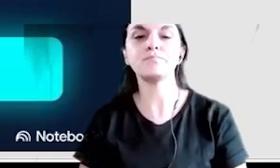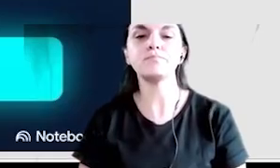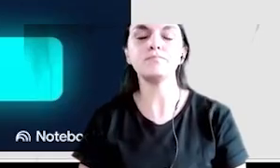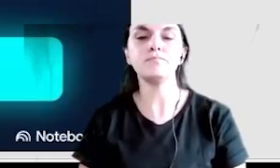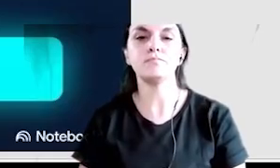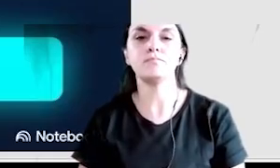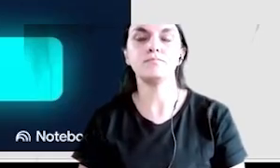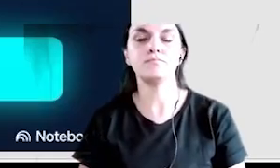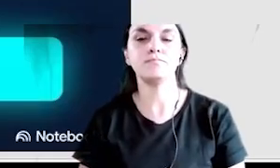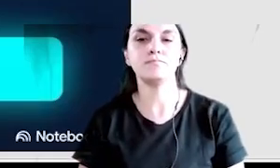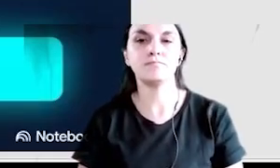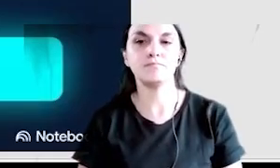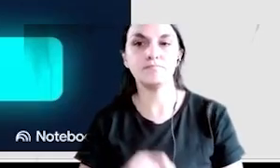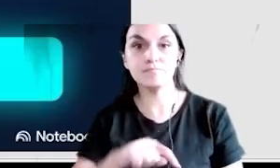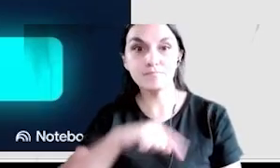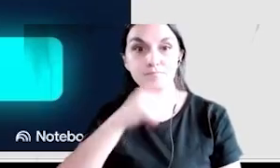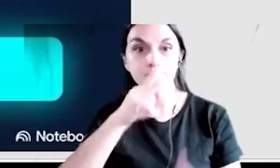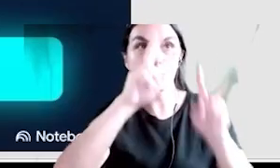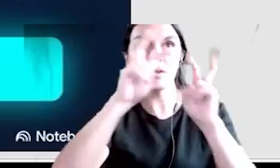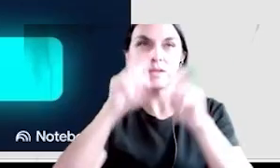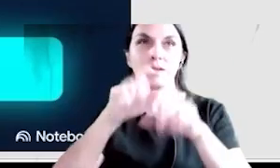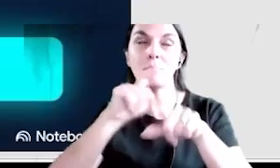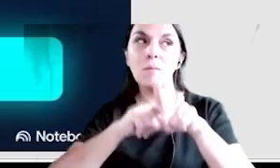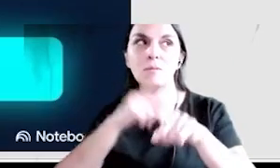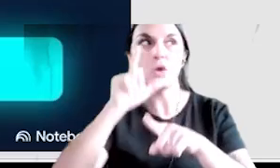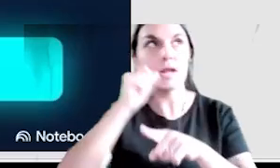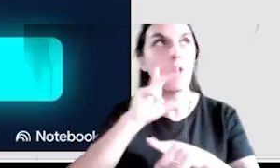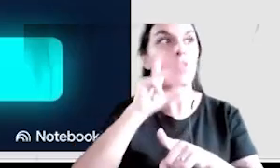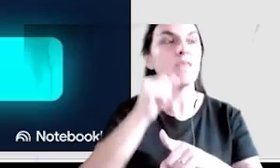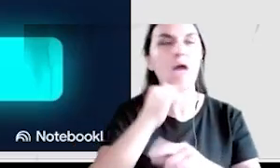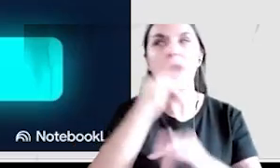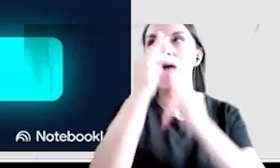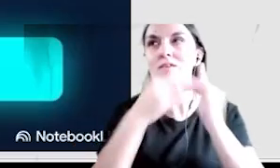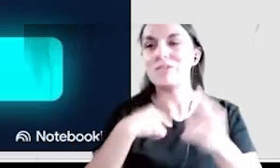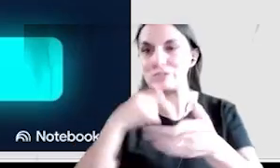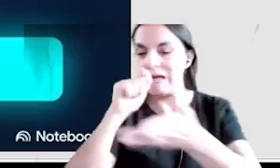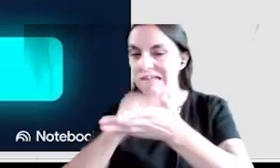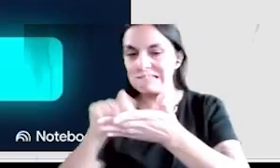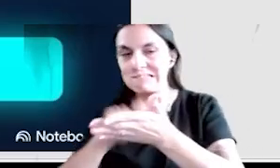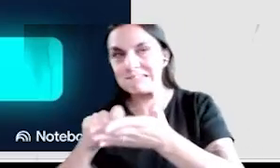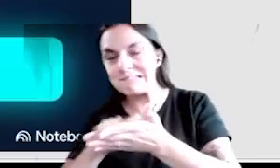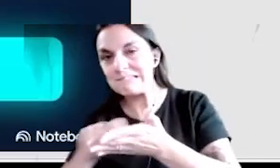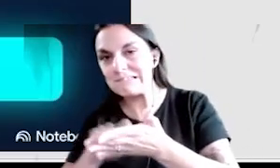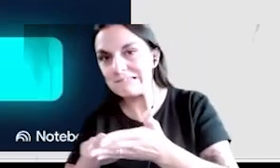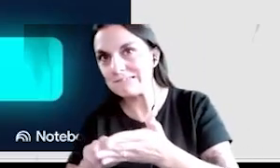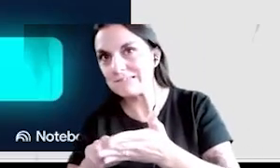Y algunas cosas que mientras que iba hablando Claudia, yo me fui anotando de machetes que les quería comentar, eh,